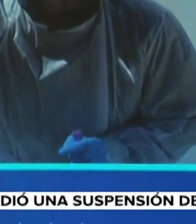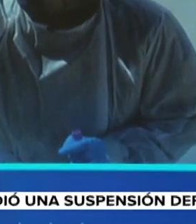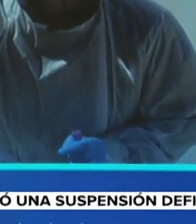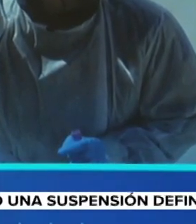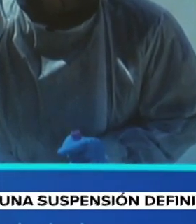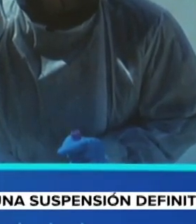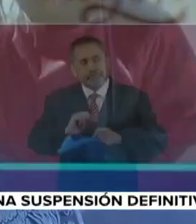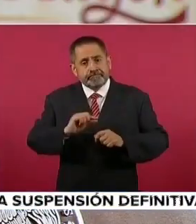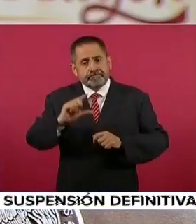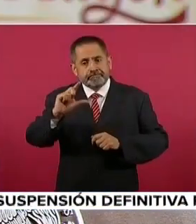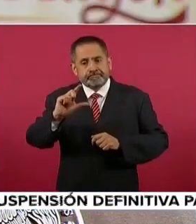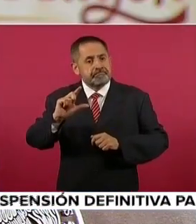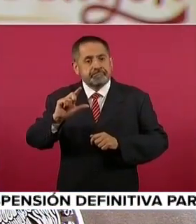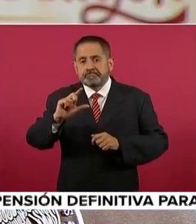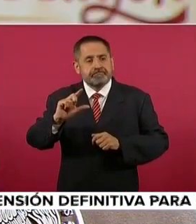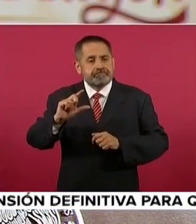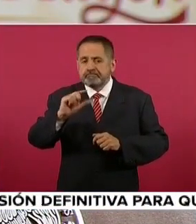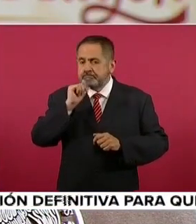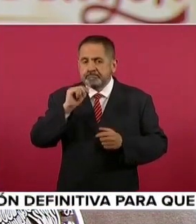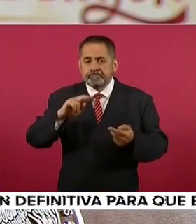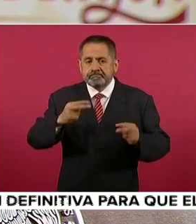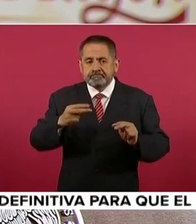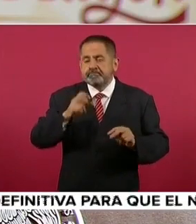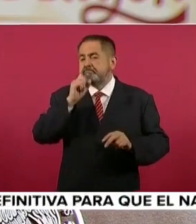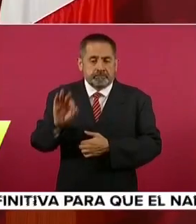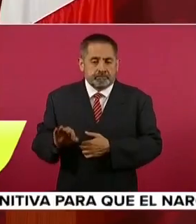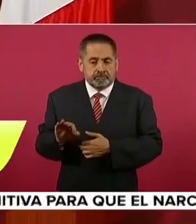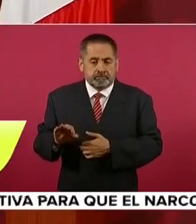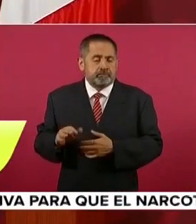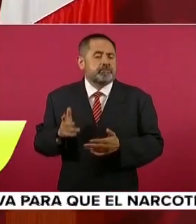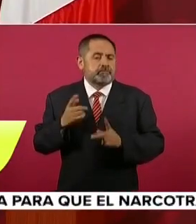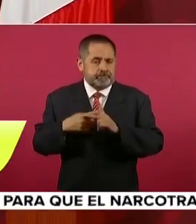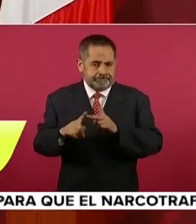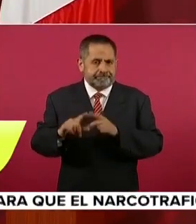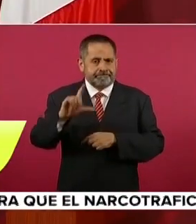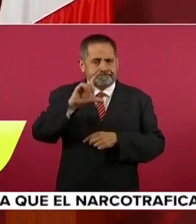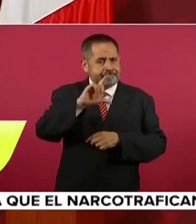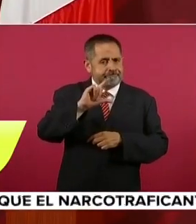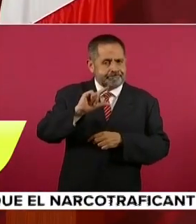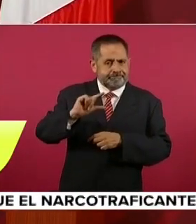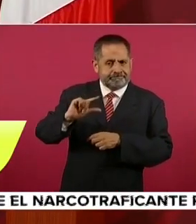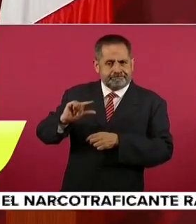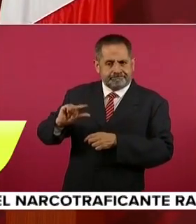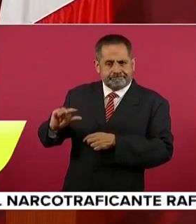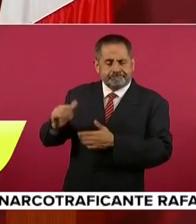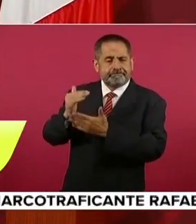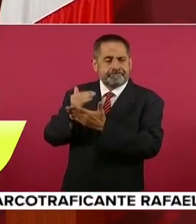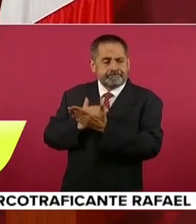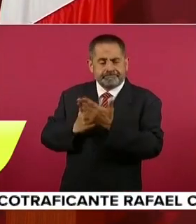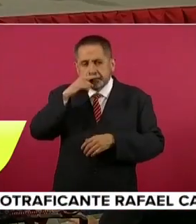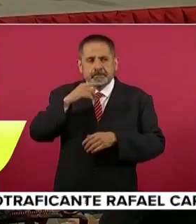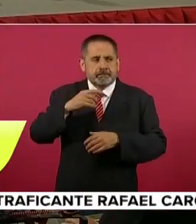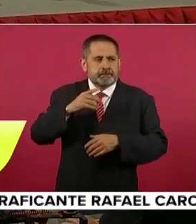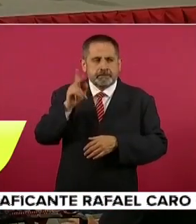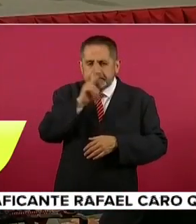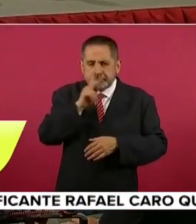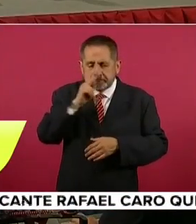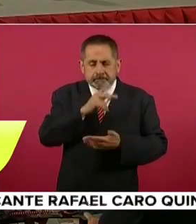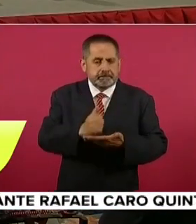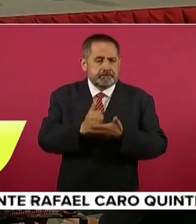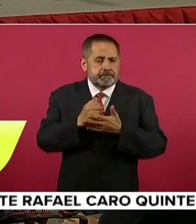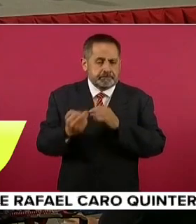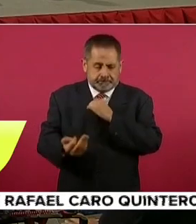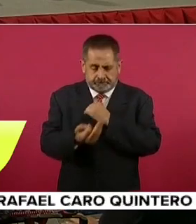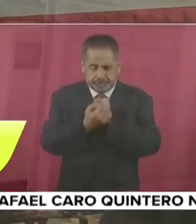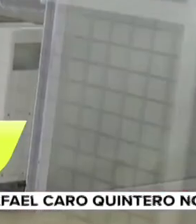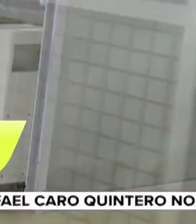López-Gatell, confirmó que la quinta ola de COVID-19 en el país está ya en descenso. Explicó que tanto el número de